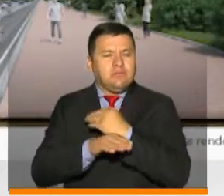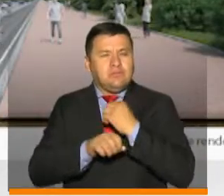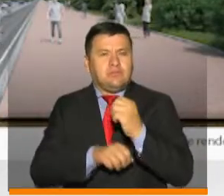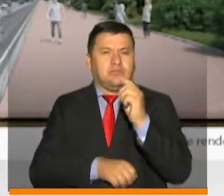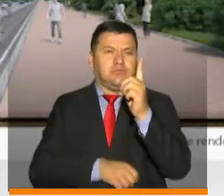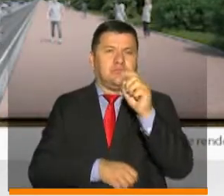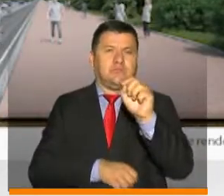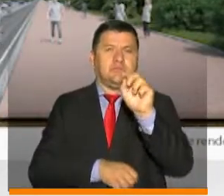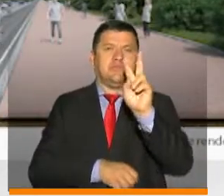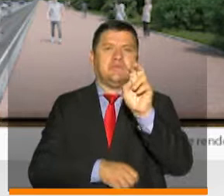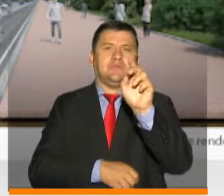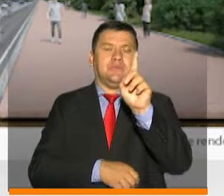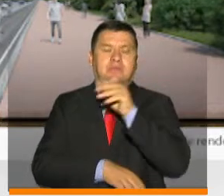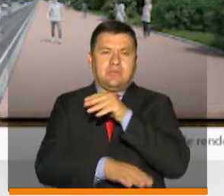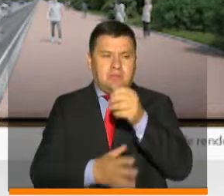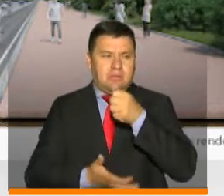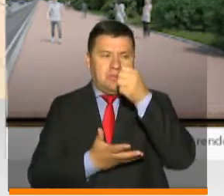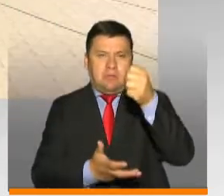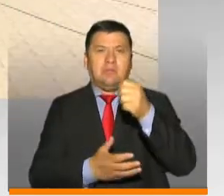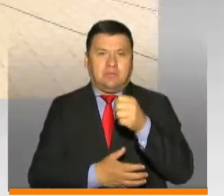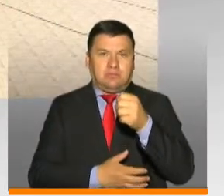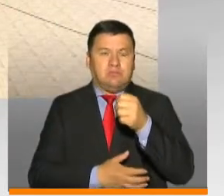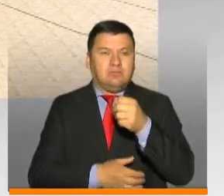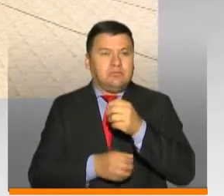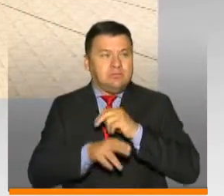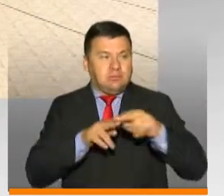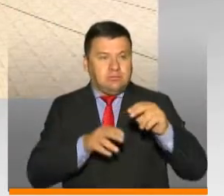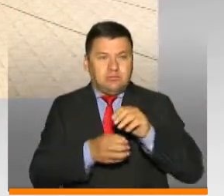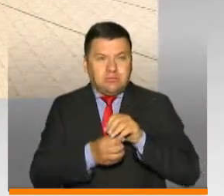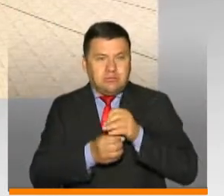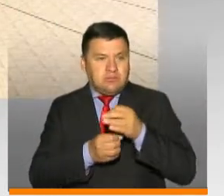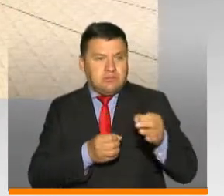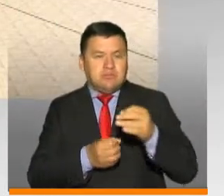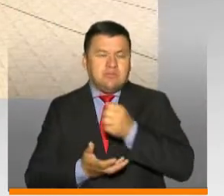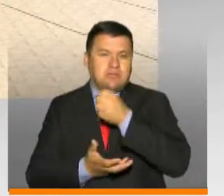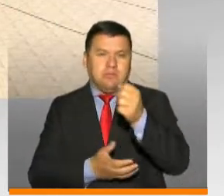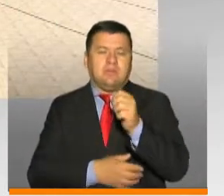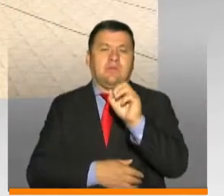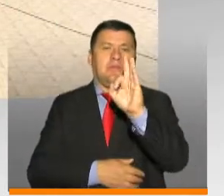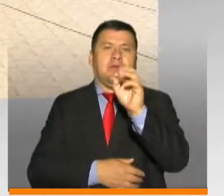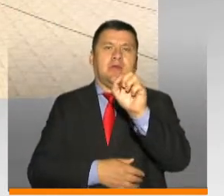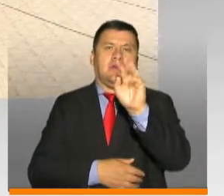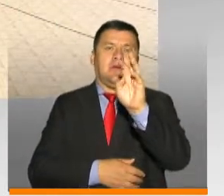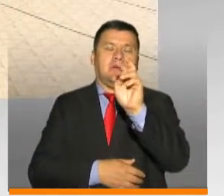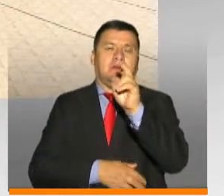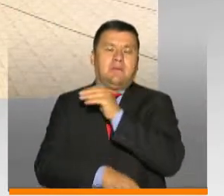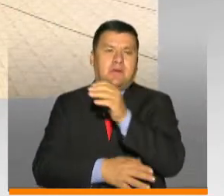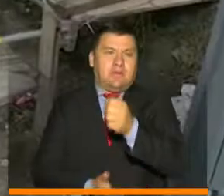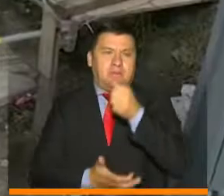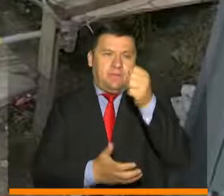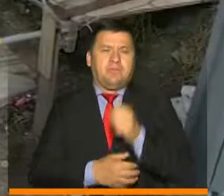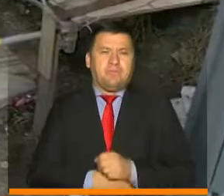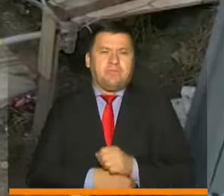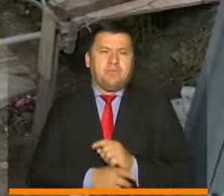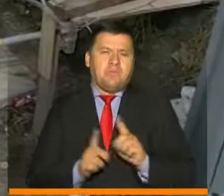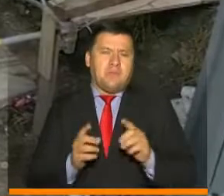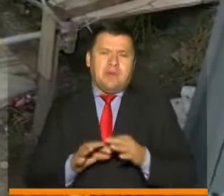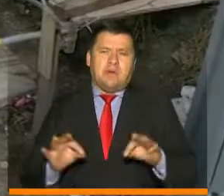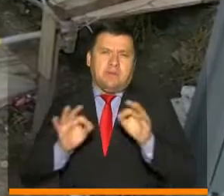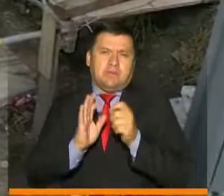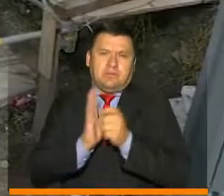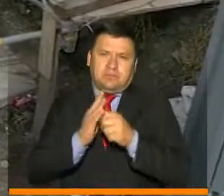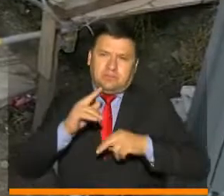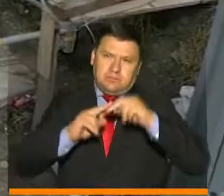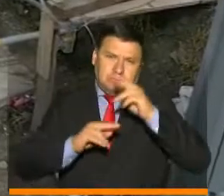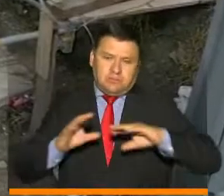de 1,76 billones de pesos. El Regiotrán de Occidente, con una inversión de 3,7 billones de pesos, entre otras importantes